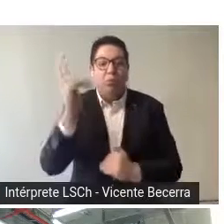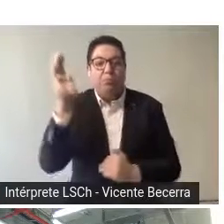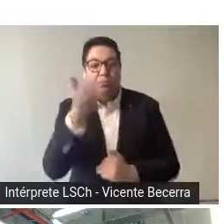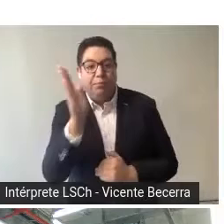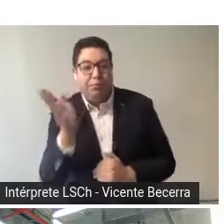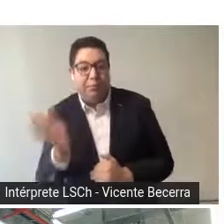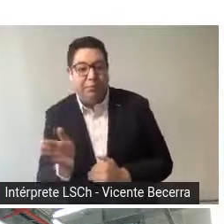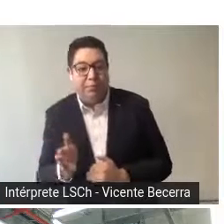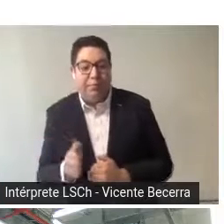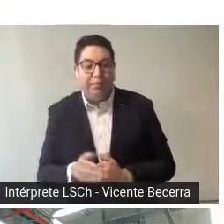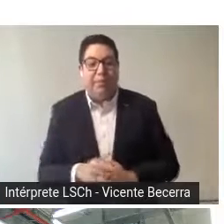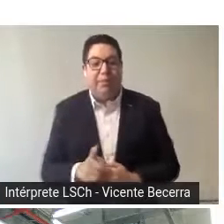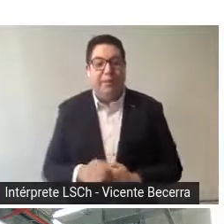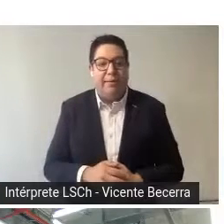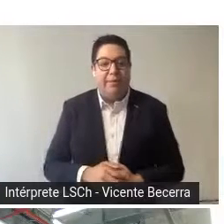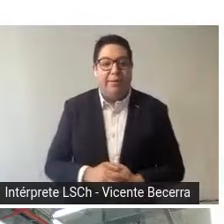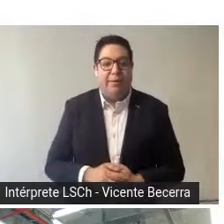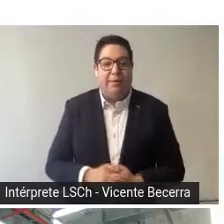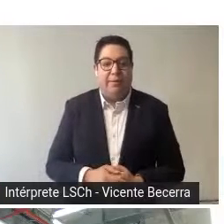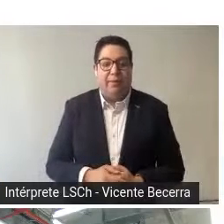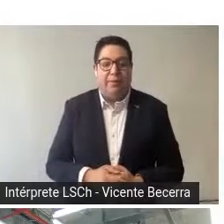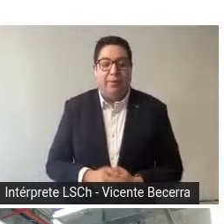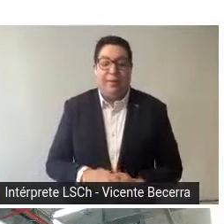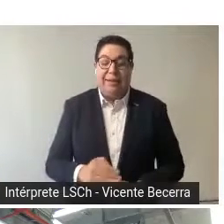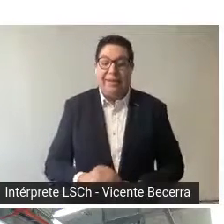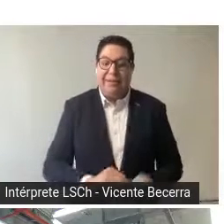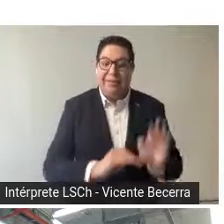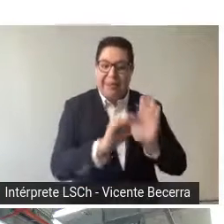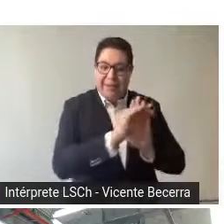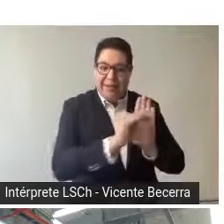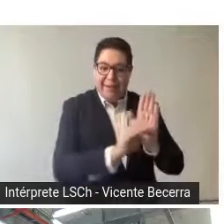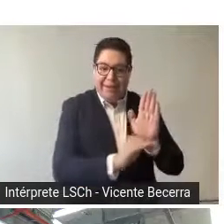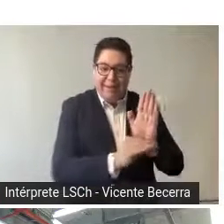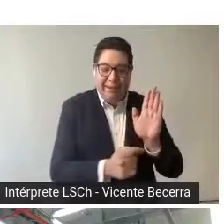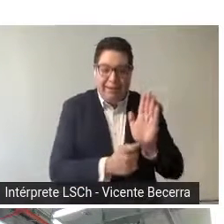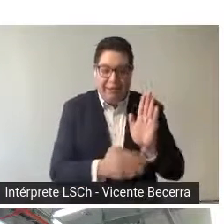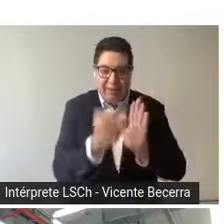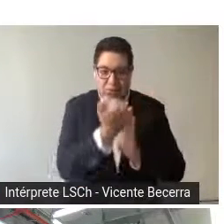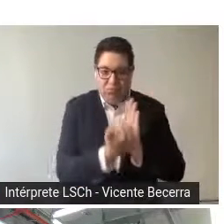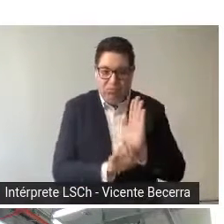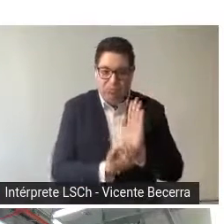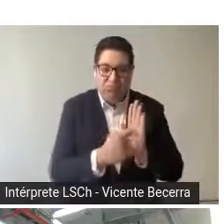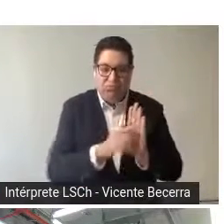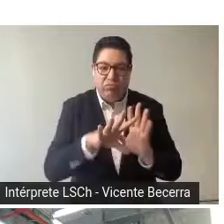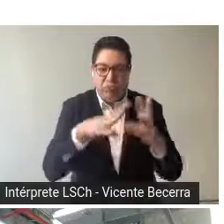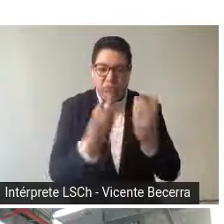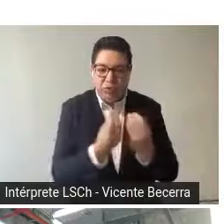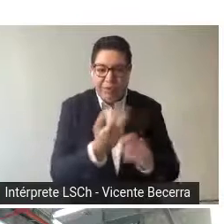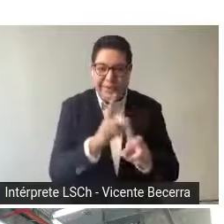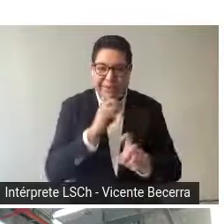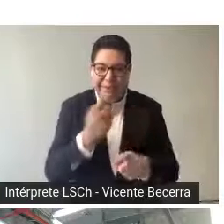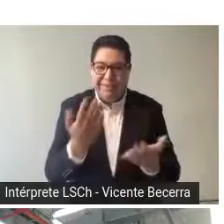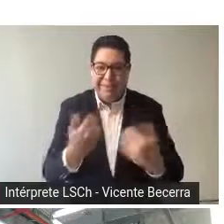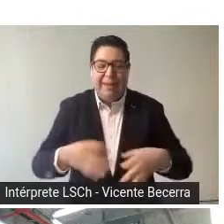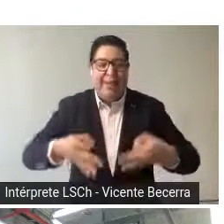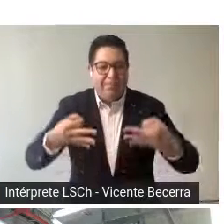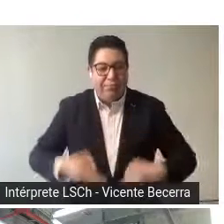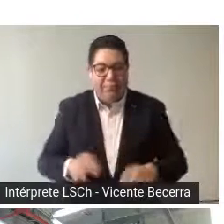En consecuencia, el libreto, el íter que había que recorrer tenía que ser muy